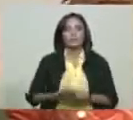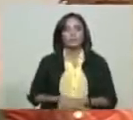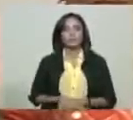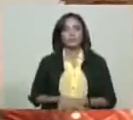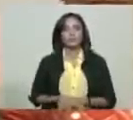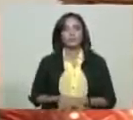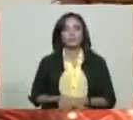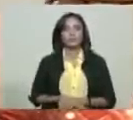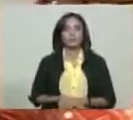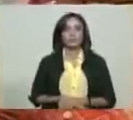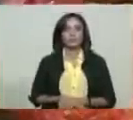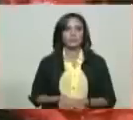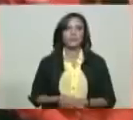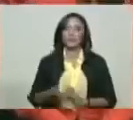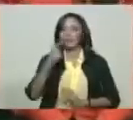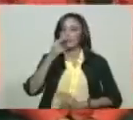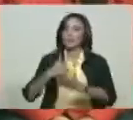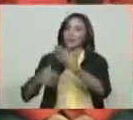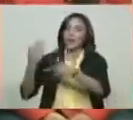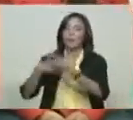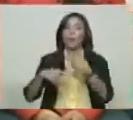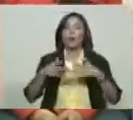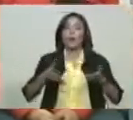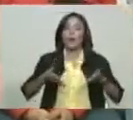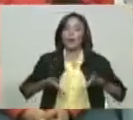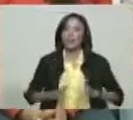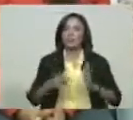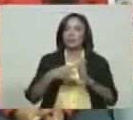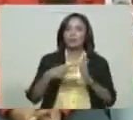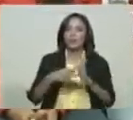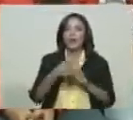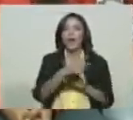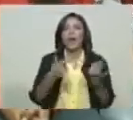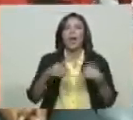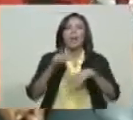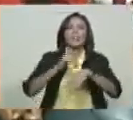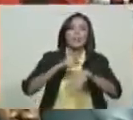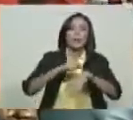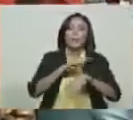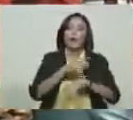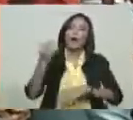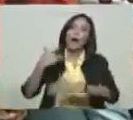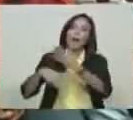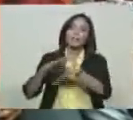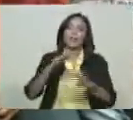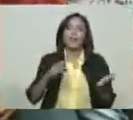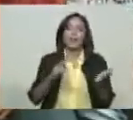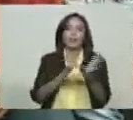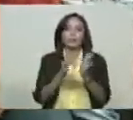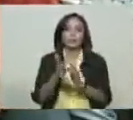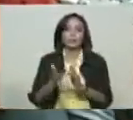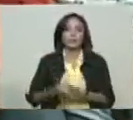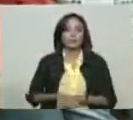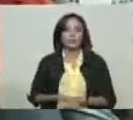¿Sabes que los drusos vienen de la época de Jesucristo? Es más, hay una tesis de que Jesucristo era druso.